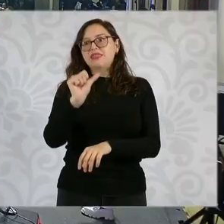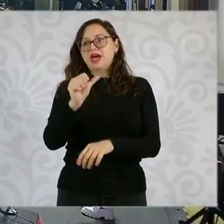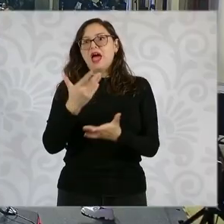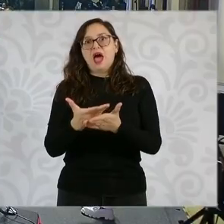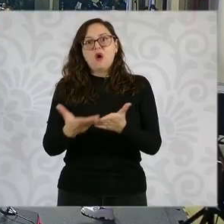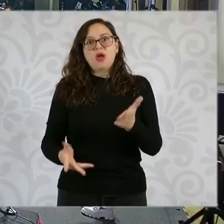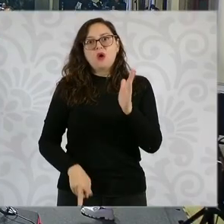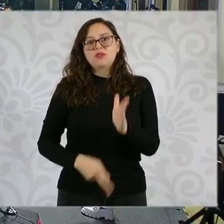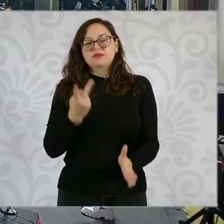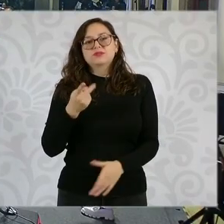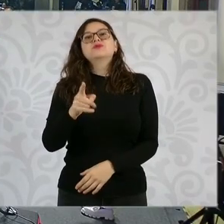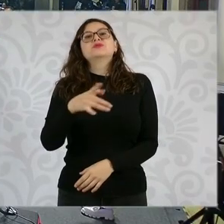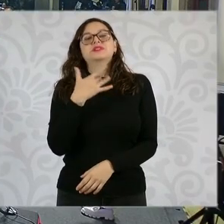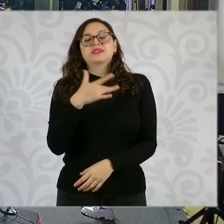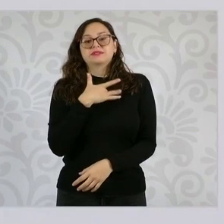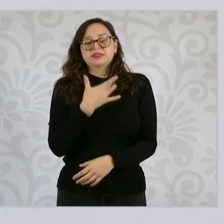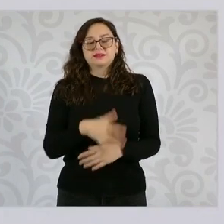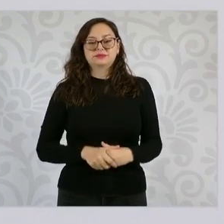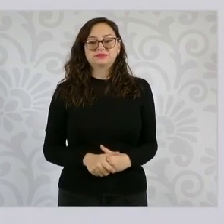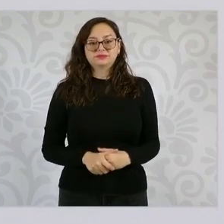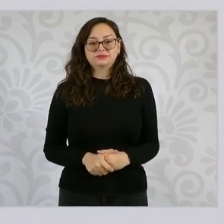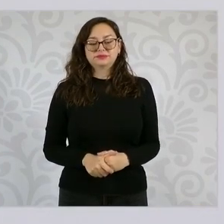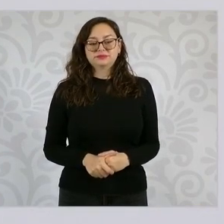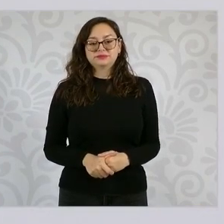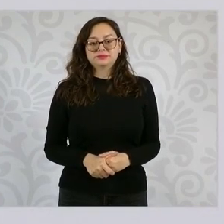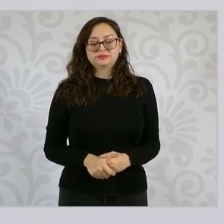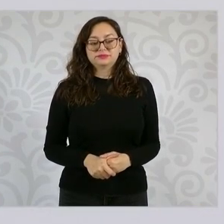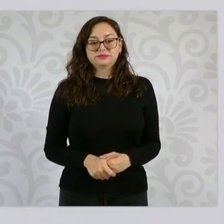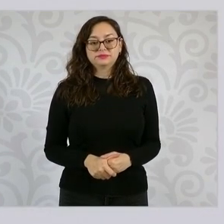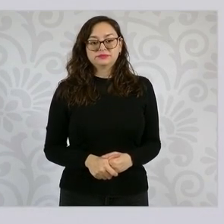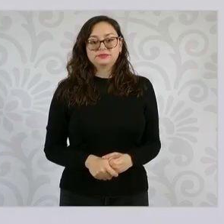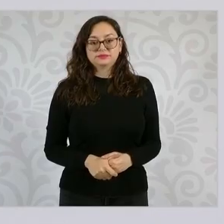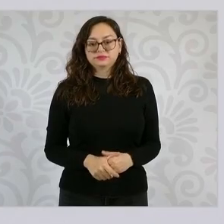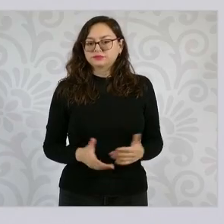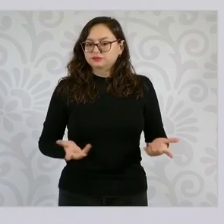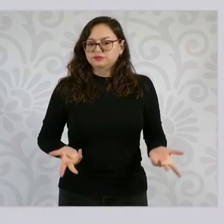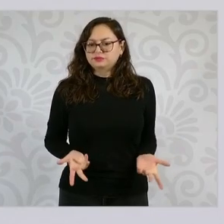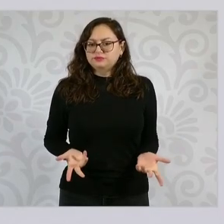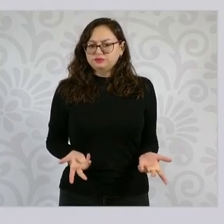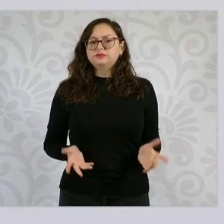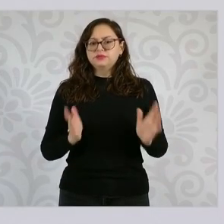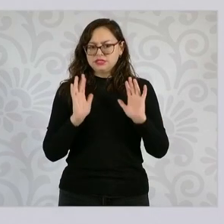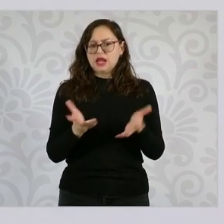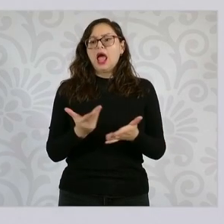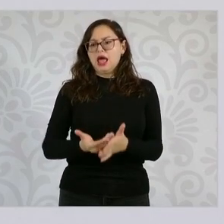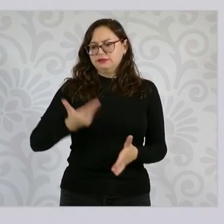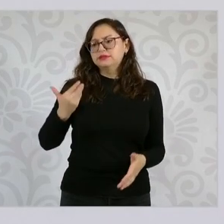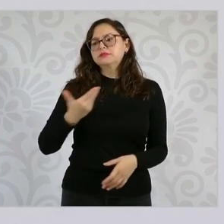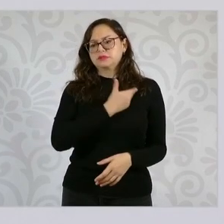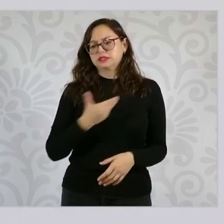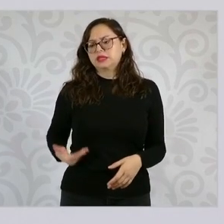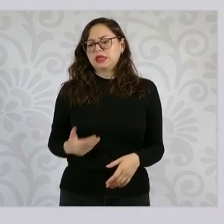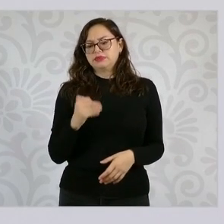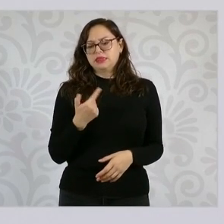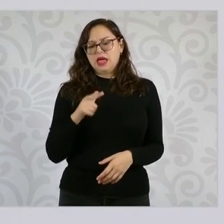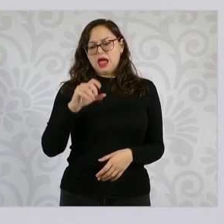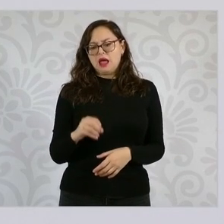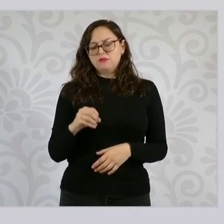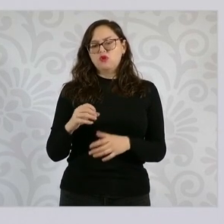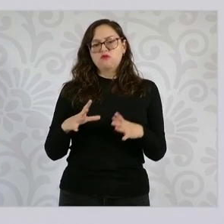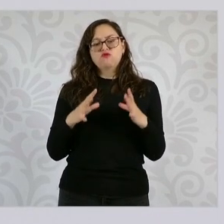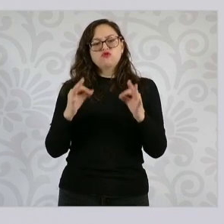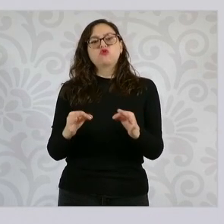Gracias. Bueno, como ustedes saben, hay una empresa pública que creó el presidente López Obrador, que es